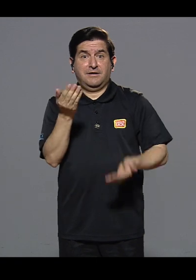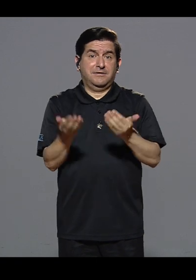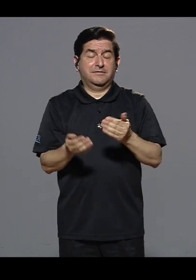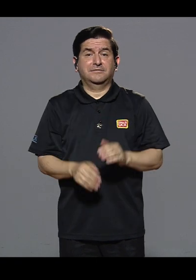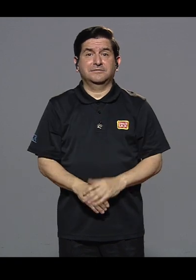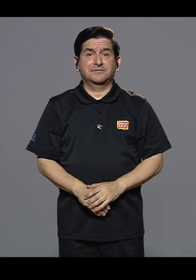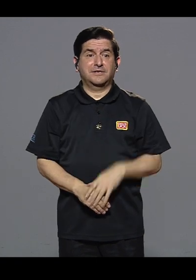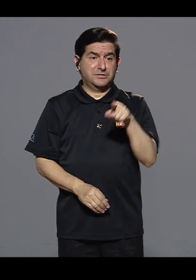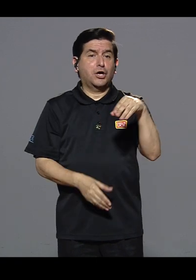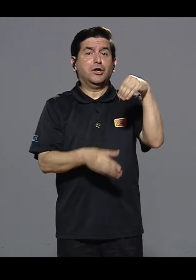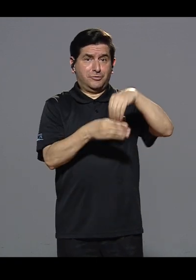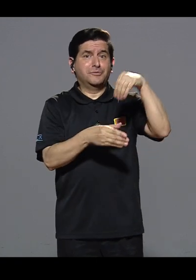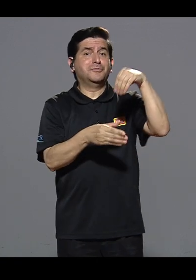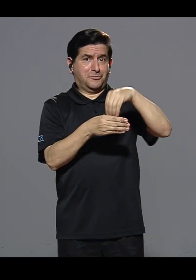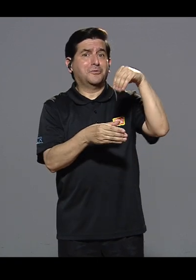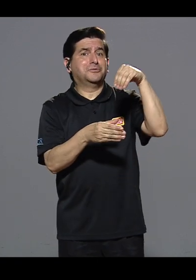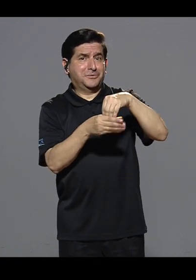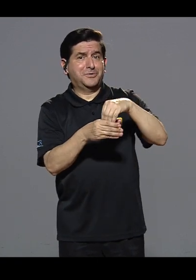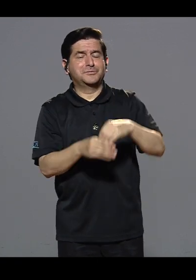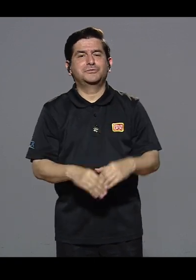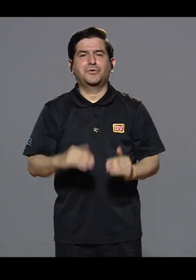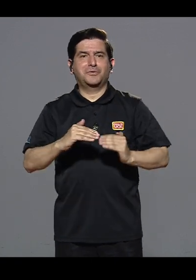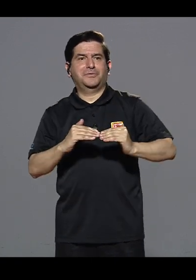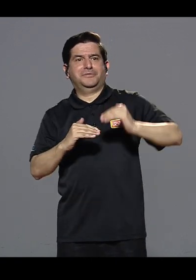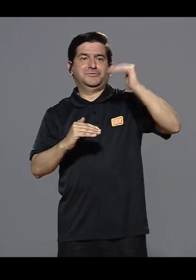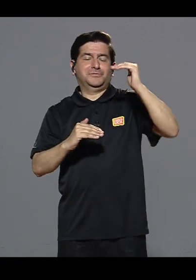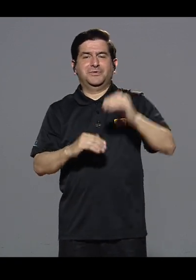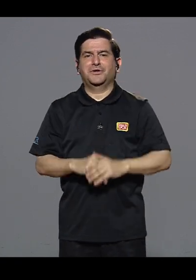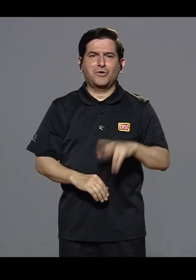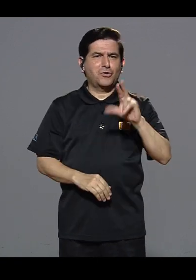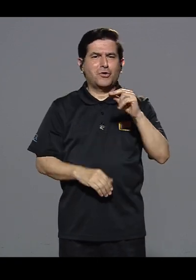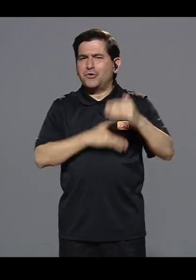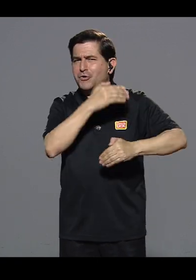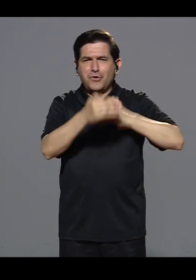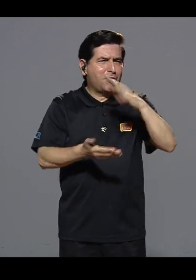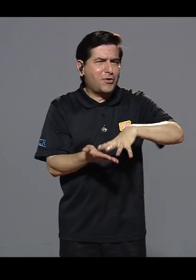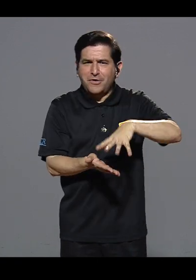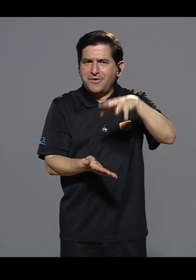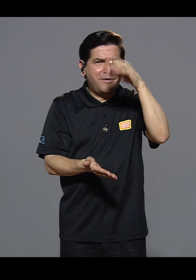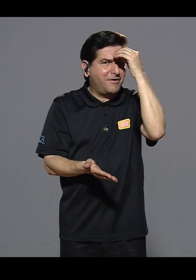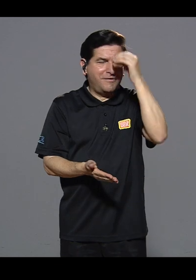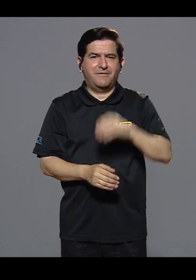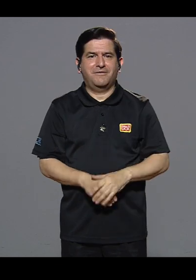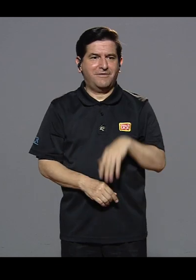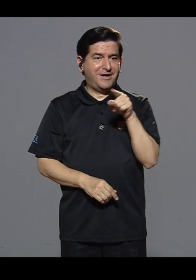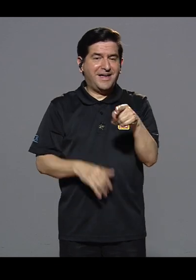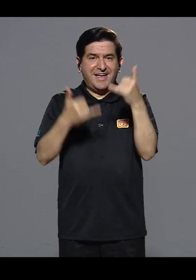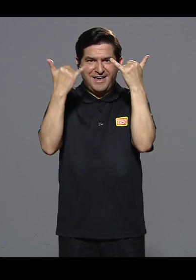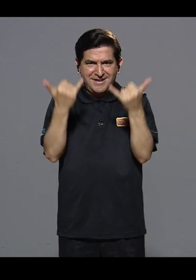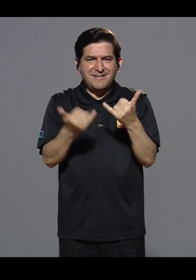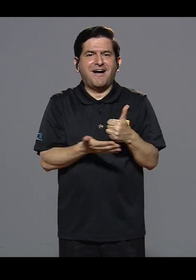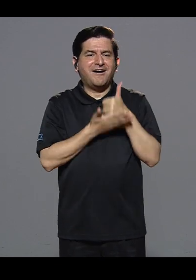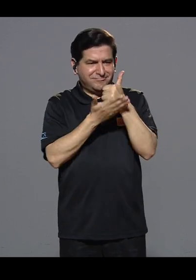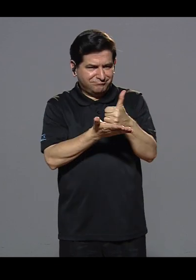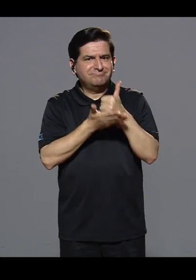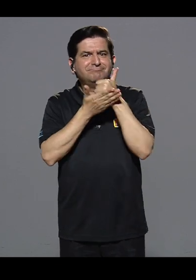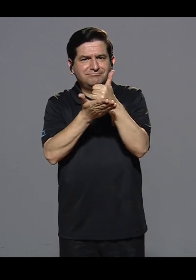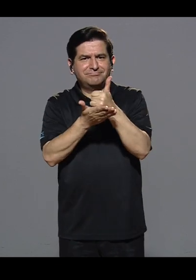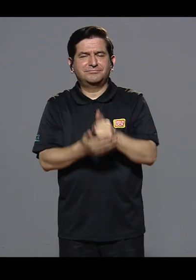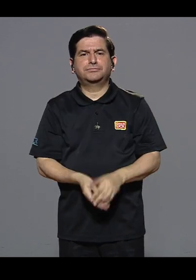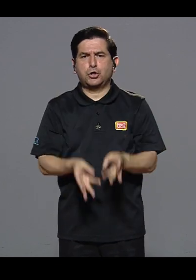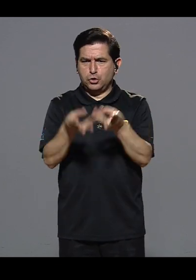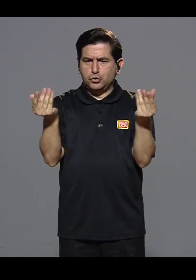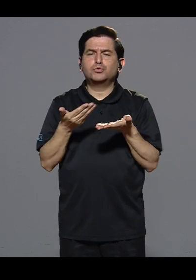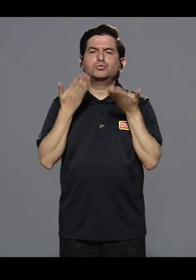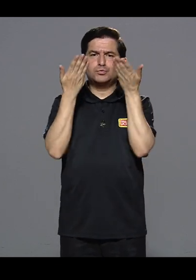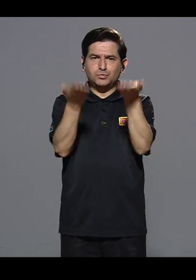bien llega a aportar, ¿verdad? Más que pasar por un proceso de aprendizaje, ha llegado a colaborar